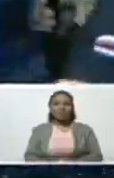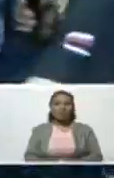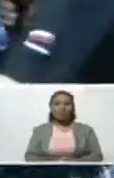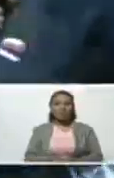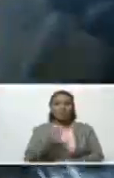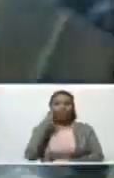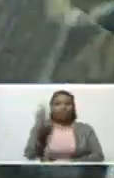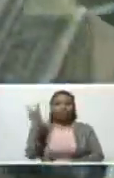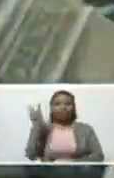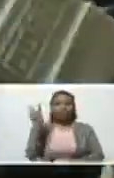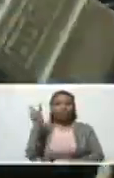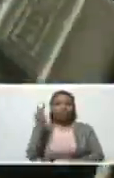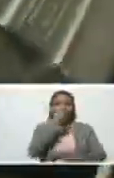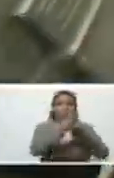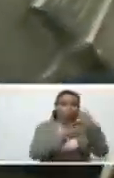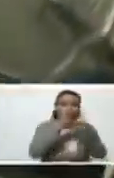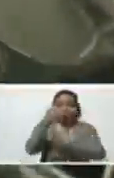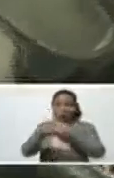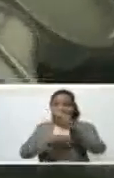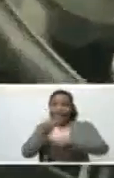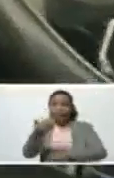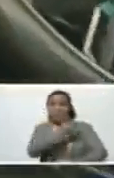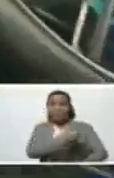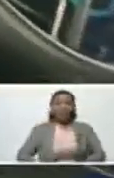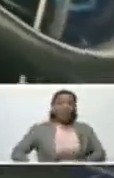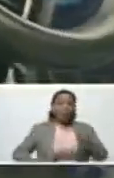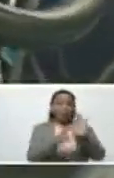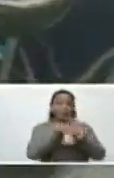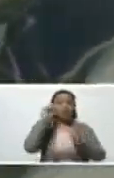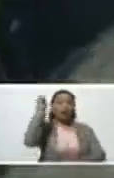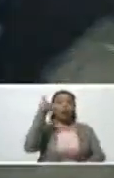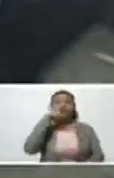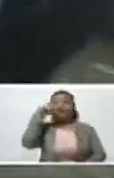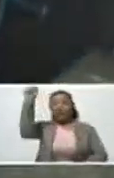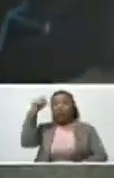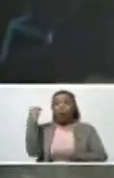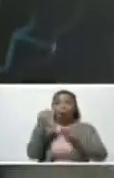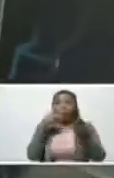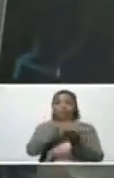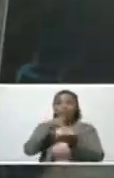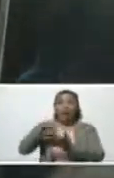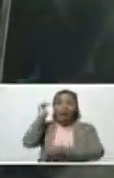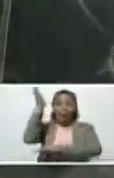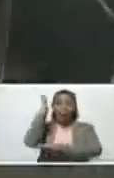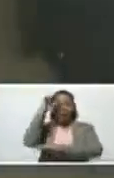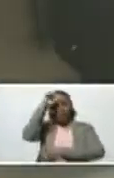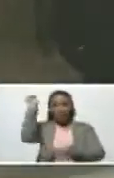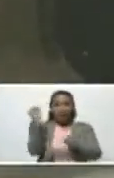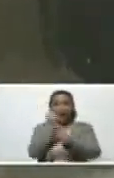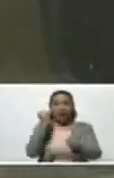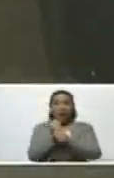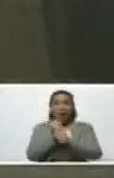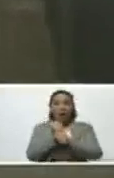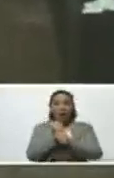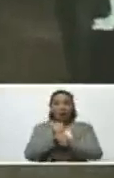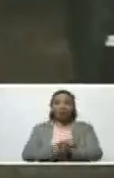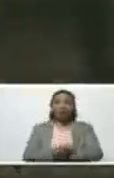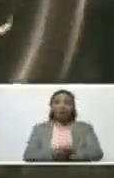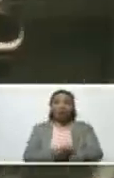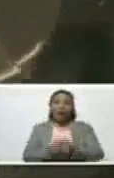Que realiza el presidente constitucional Nicolás Maduro como parte de esta jornada de trabajo de innovación